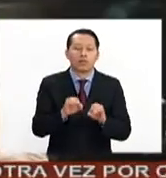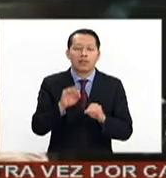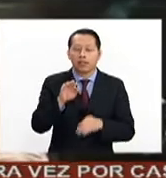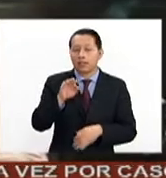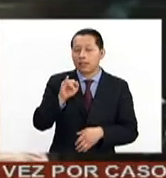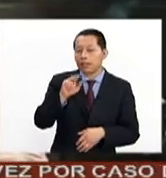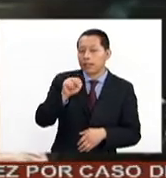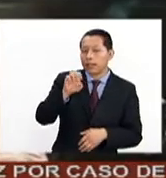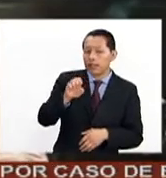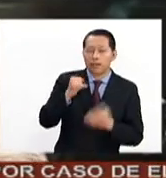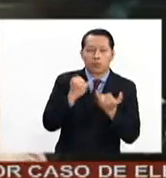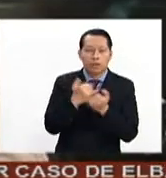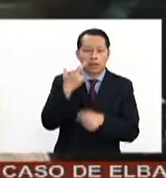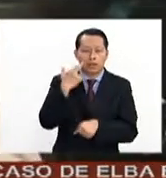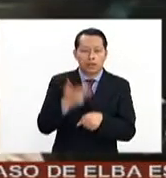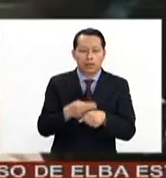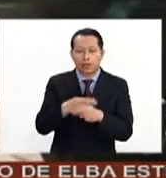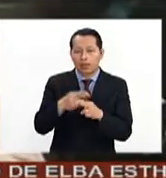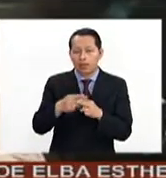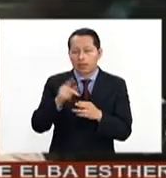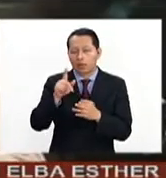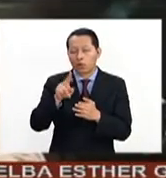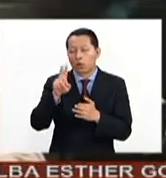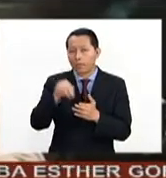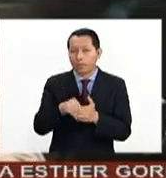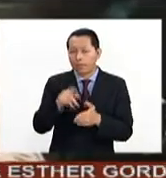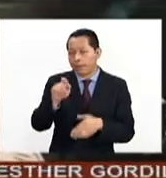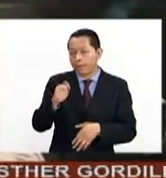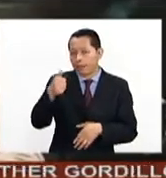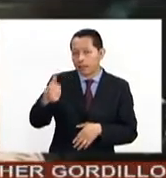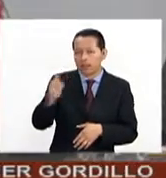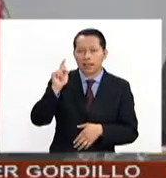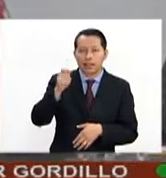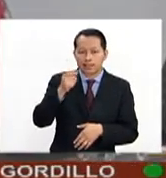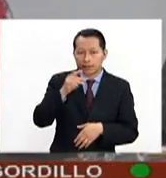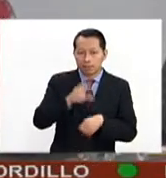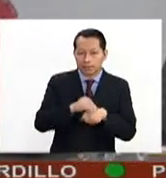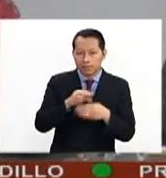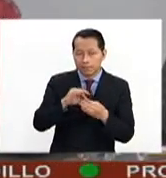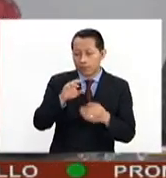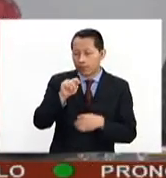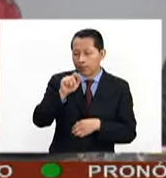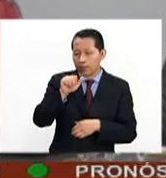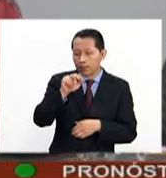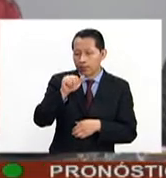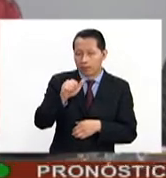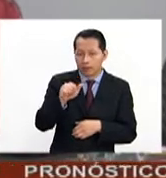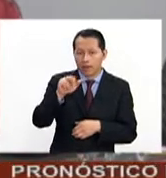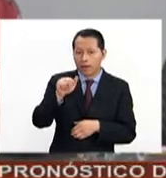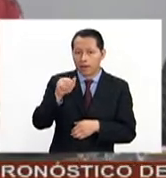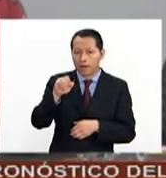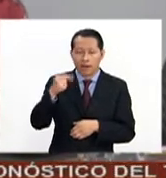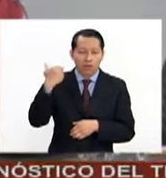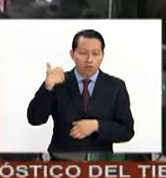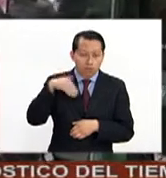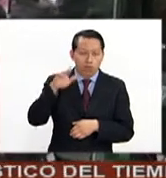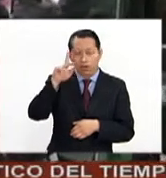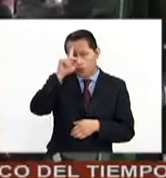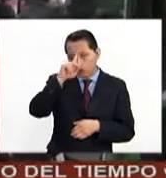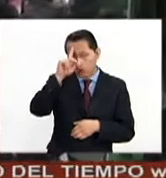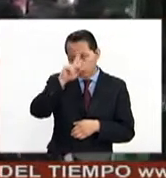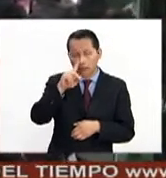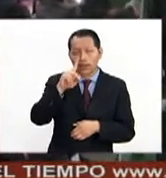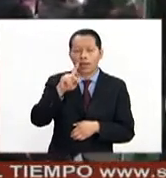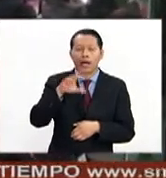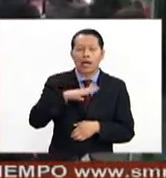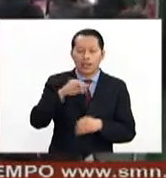INE y estarán en esta responsabilidad hasta 2026. Déjenme contarles, Dania Ravel fue consejera del Instituto Electoral del